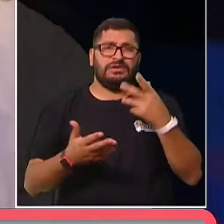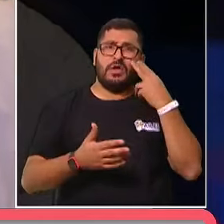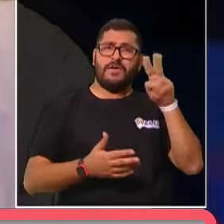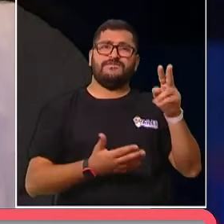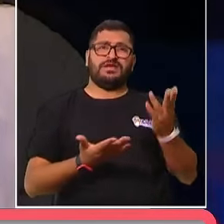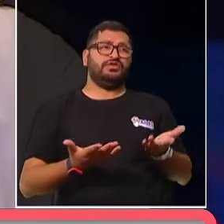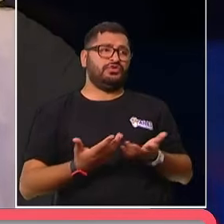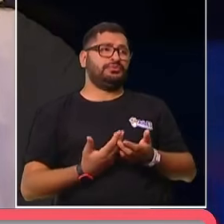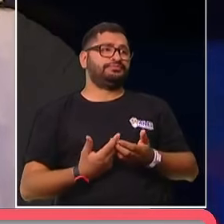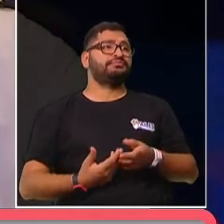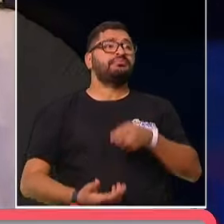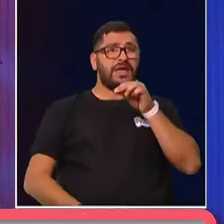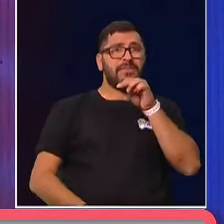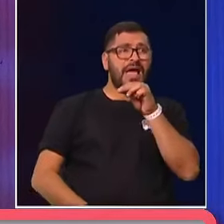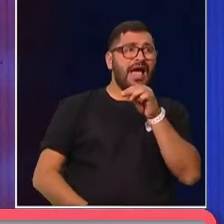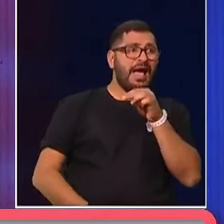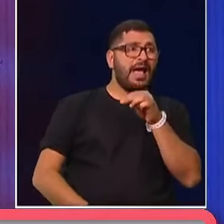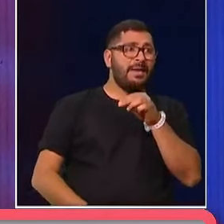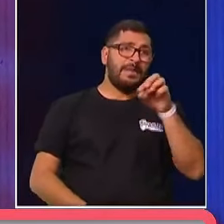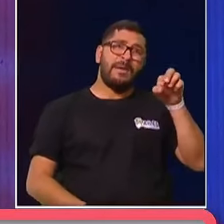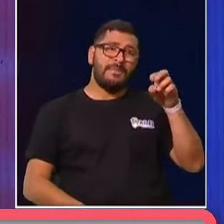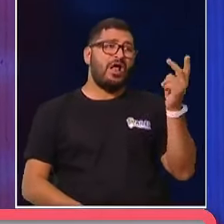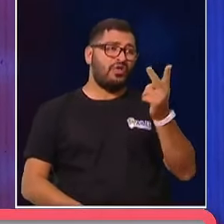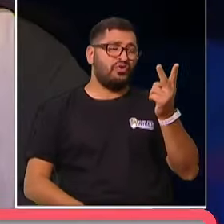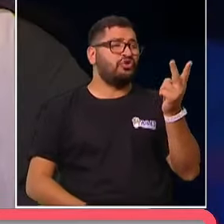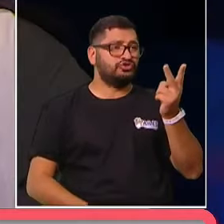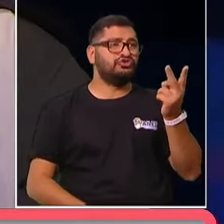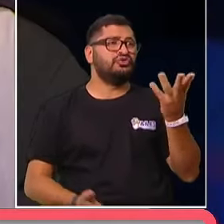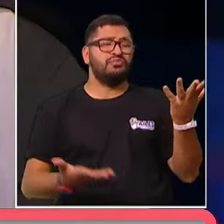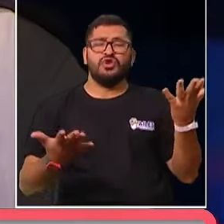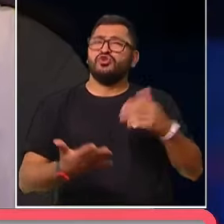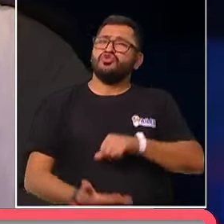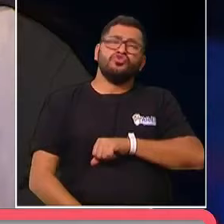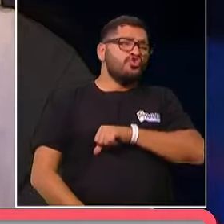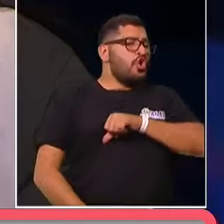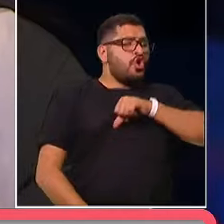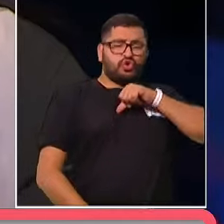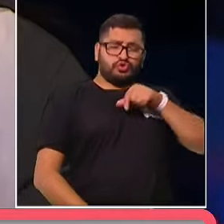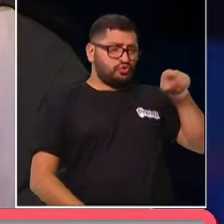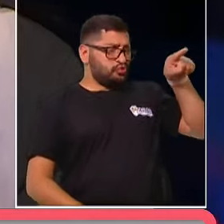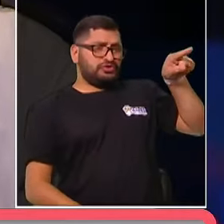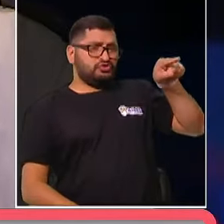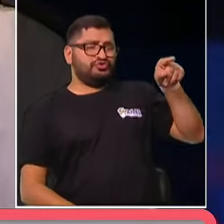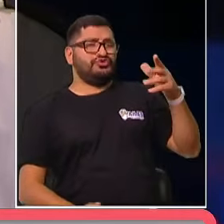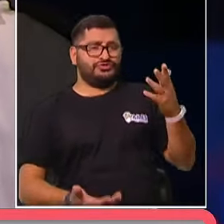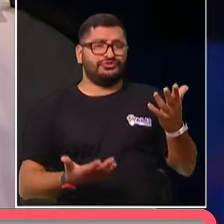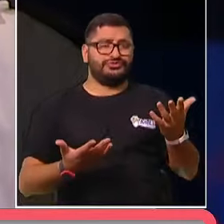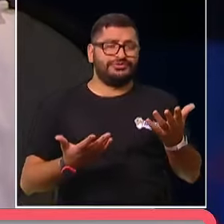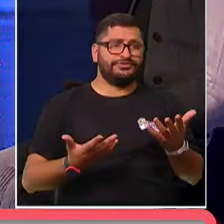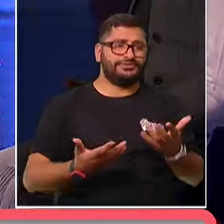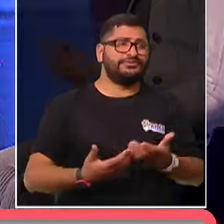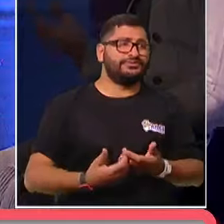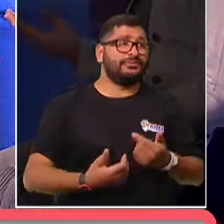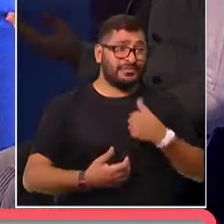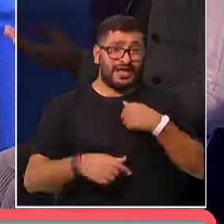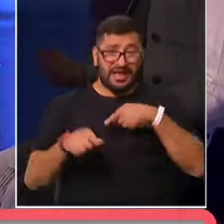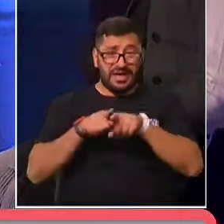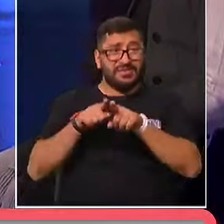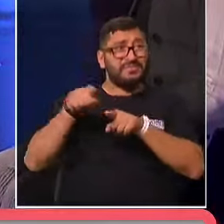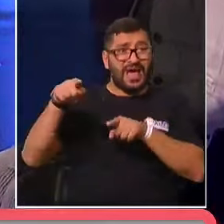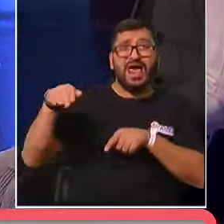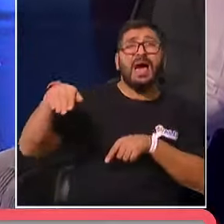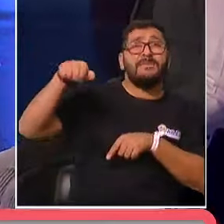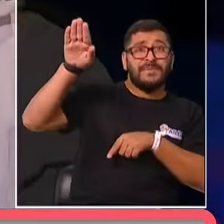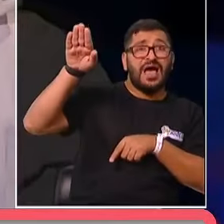uno, estoy muy orgullosa de ellos porque han sido gran padres con mi hermana mayor, con la